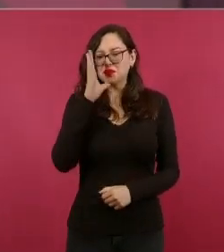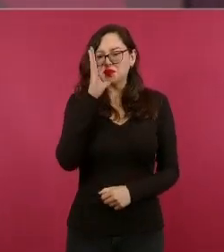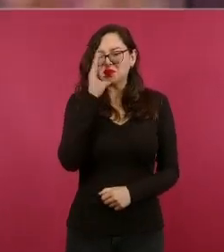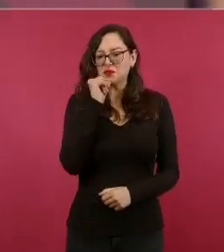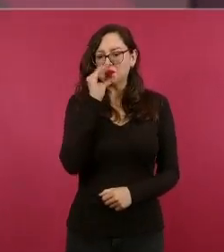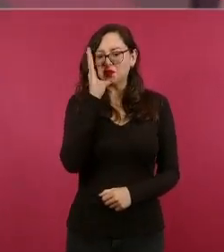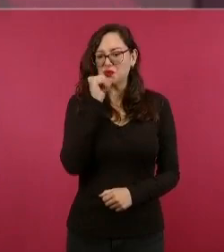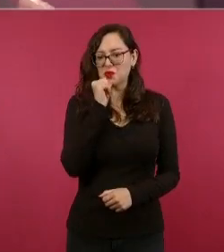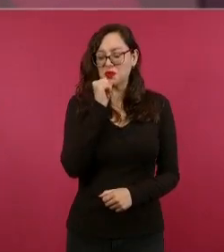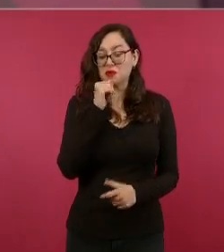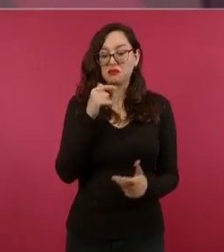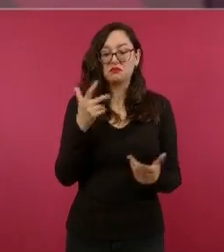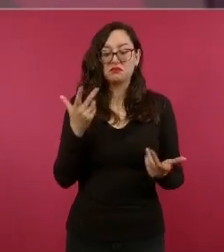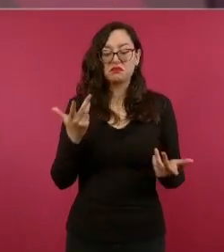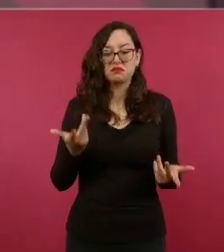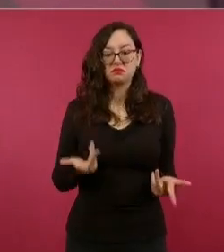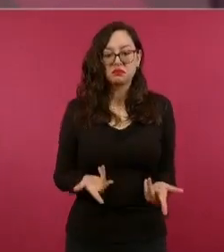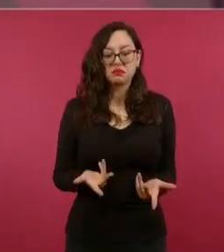Nos tendrían ellos que